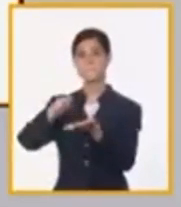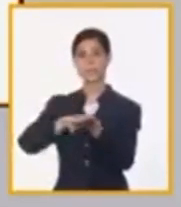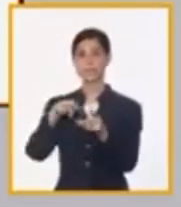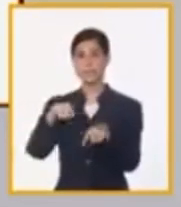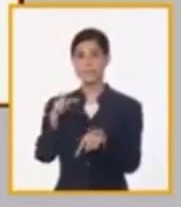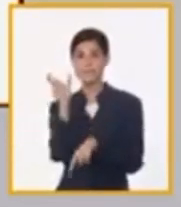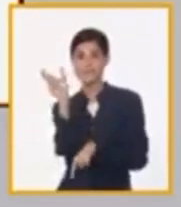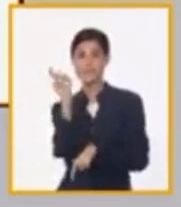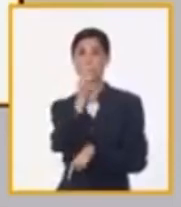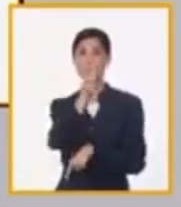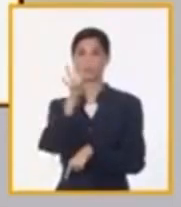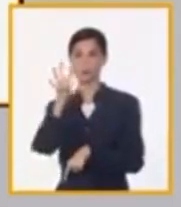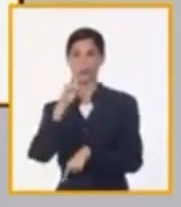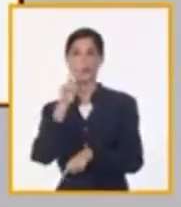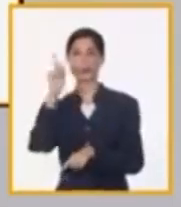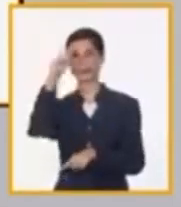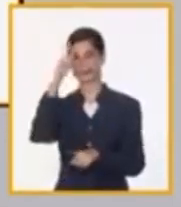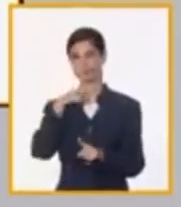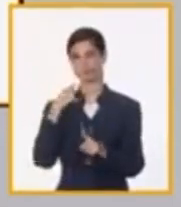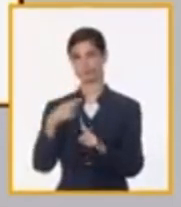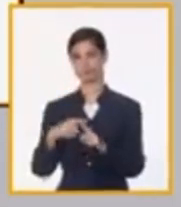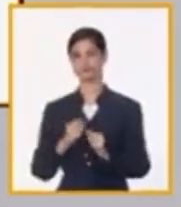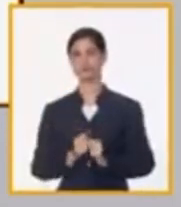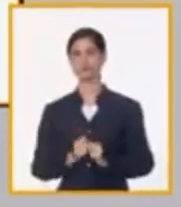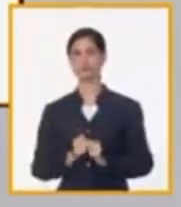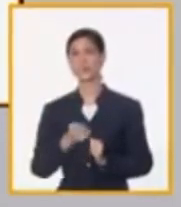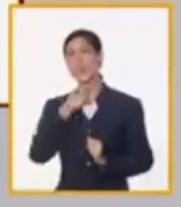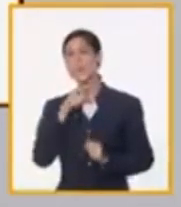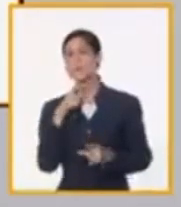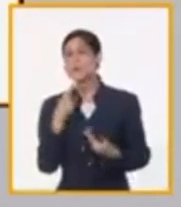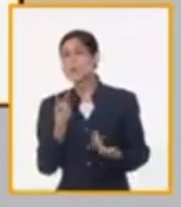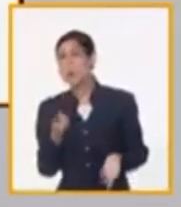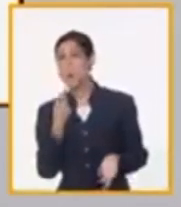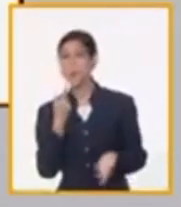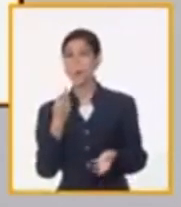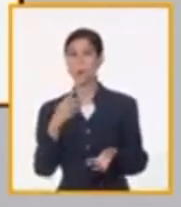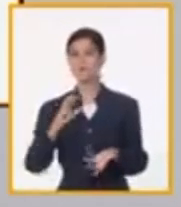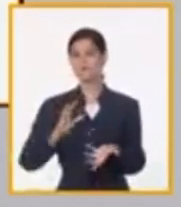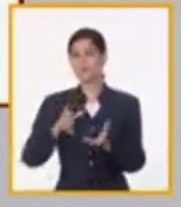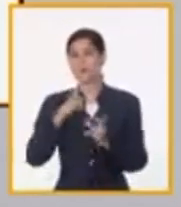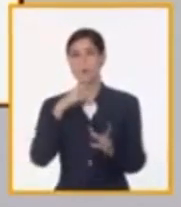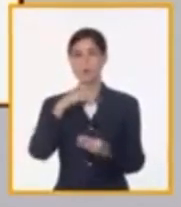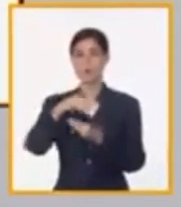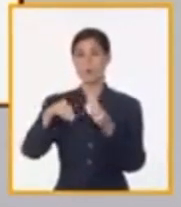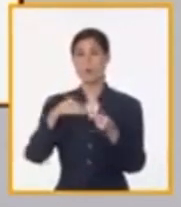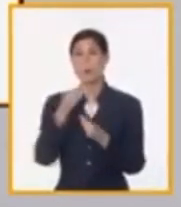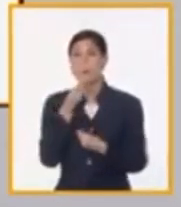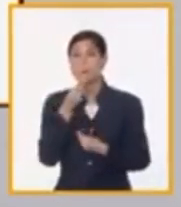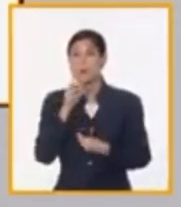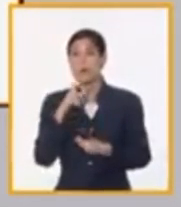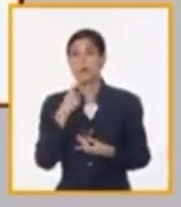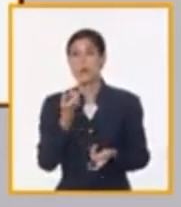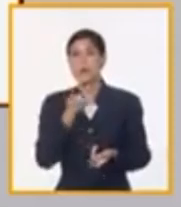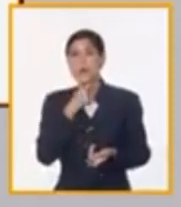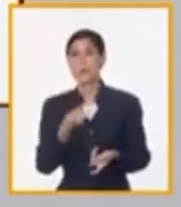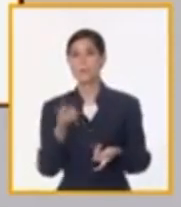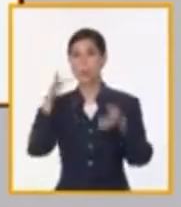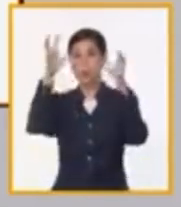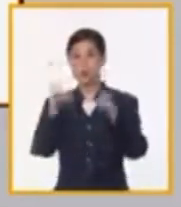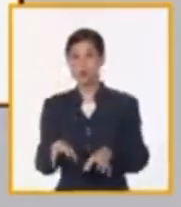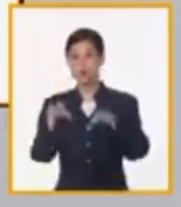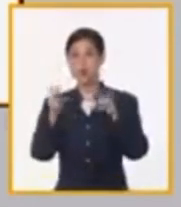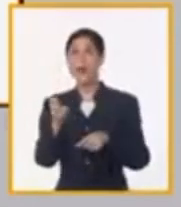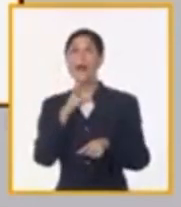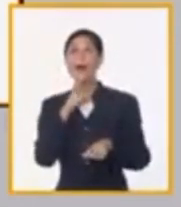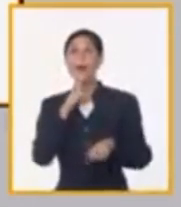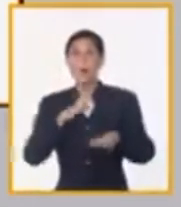en dependencia de la trayectoria puede incrementarse la fuerza de los vientos y producirse inundaciones costeras